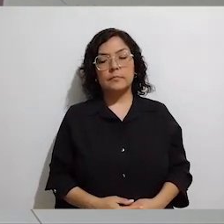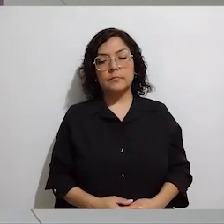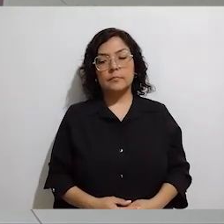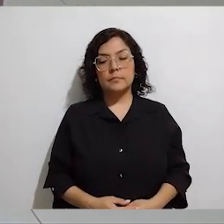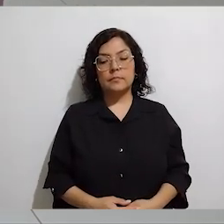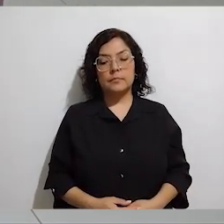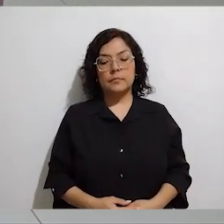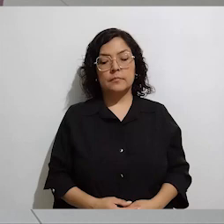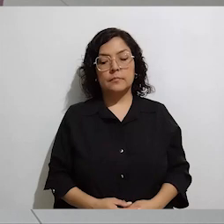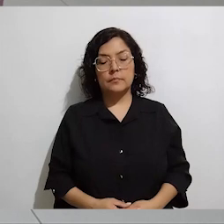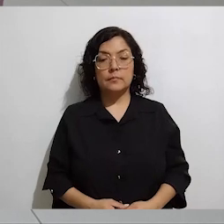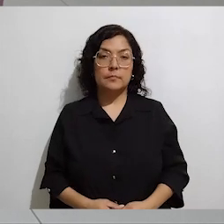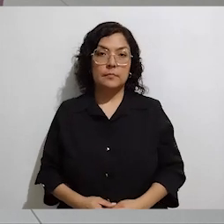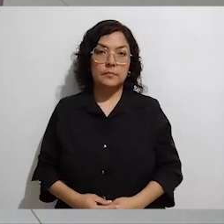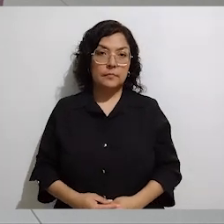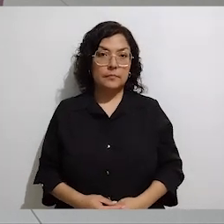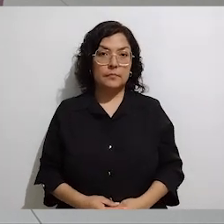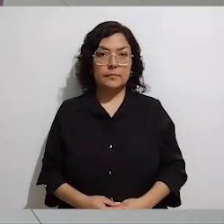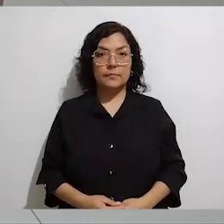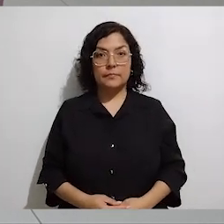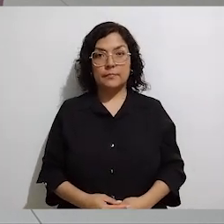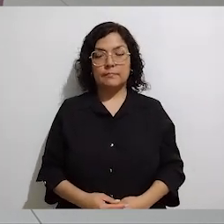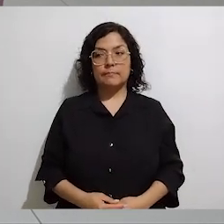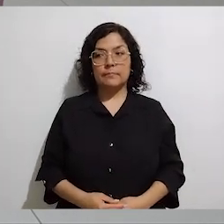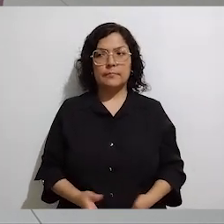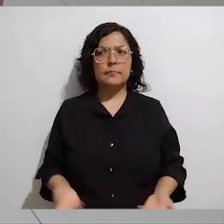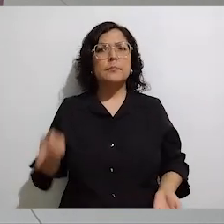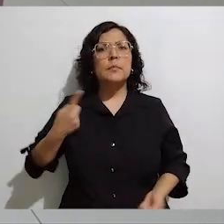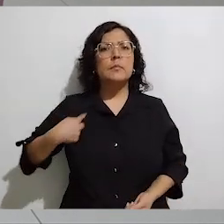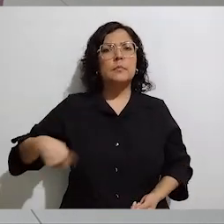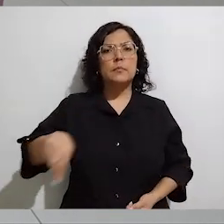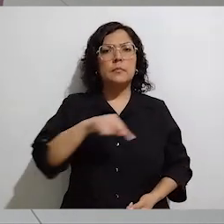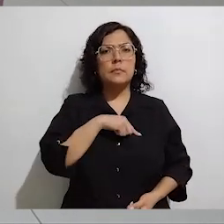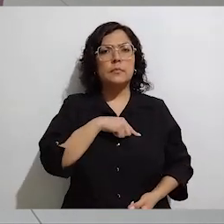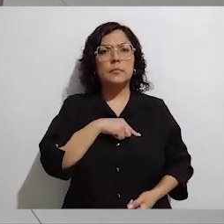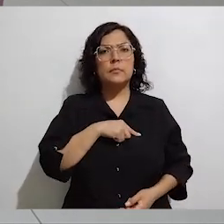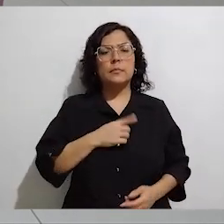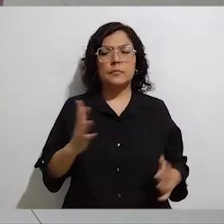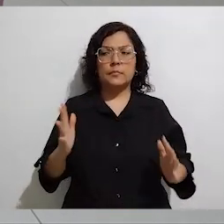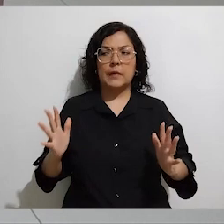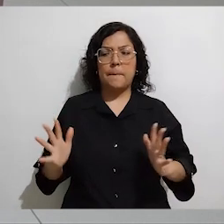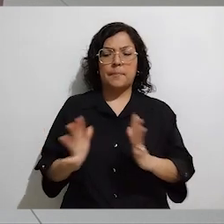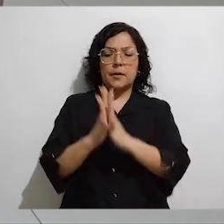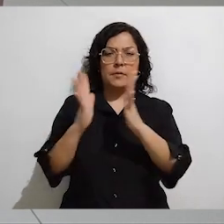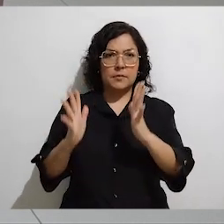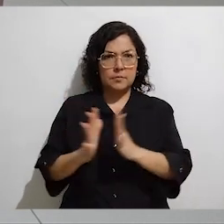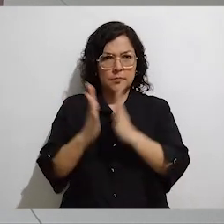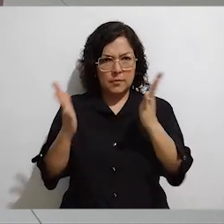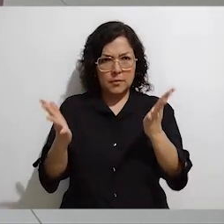que cómo podemos nosotros participar en estos